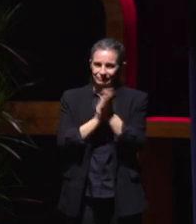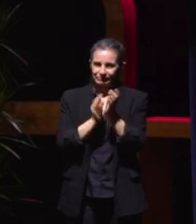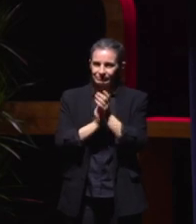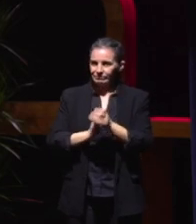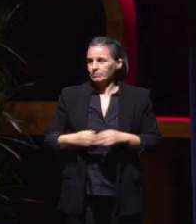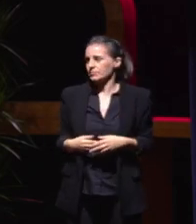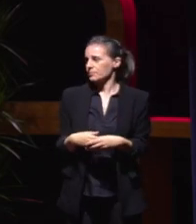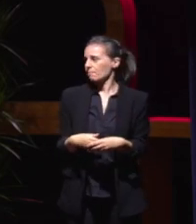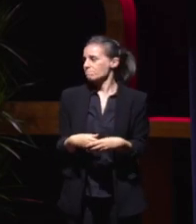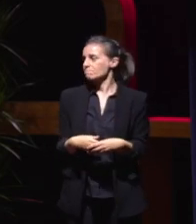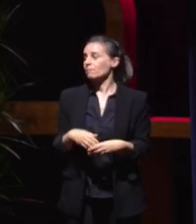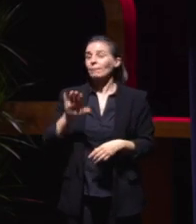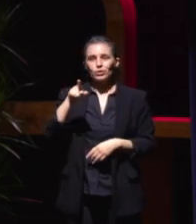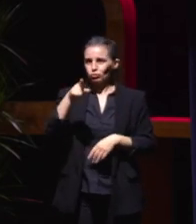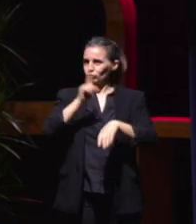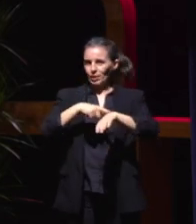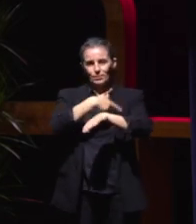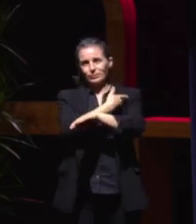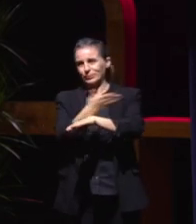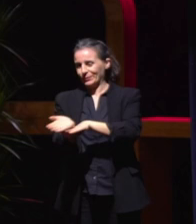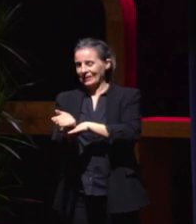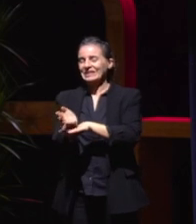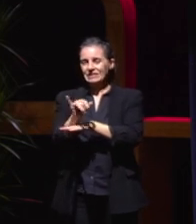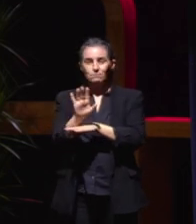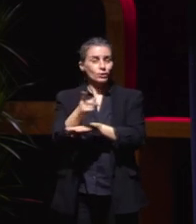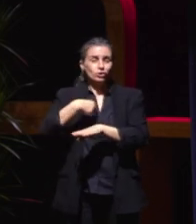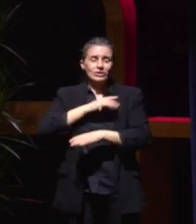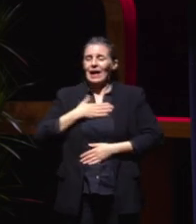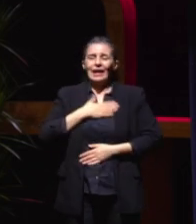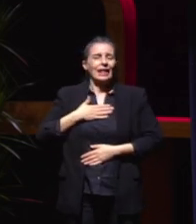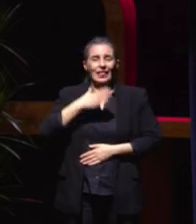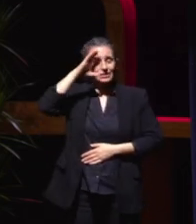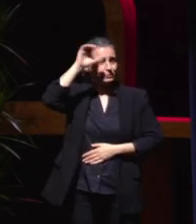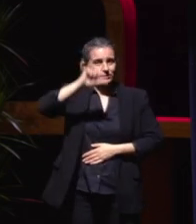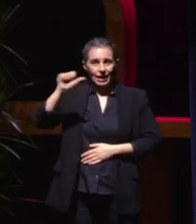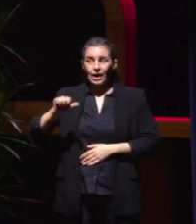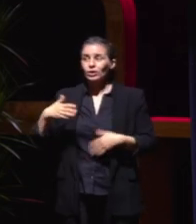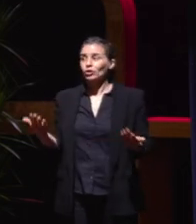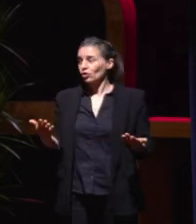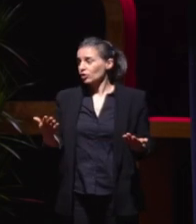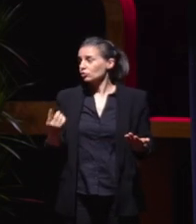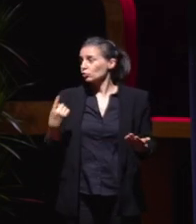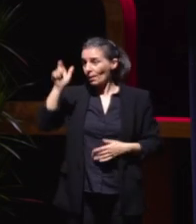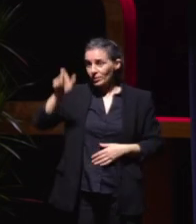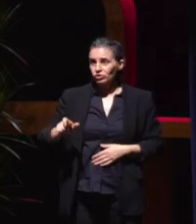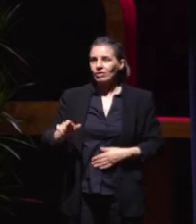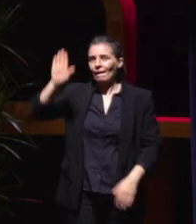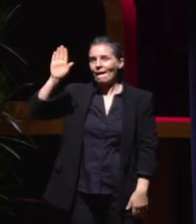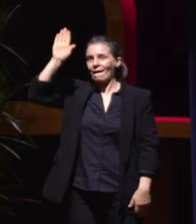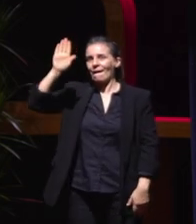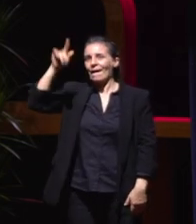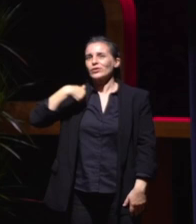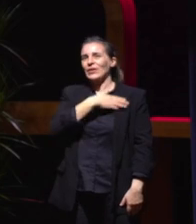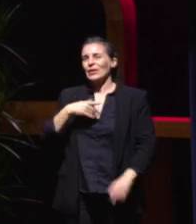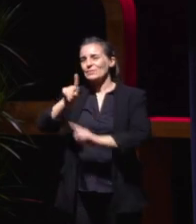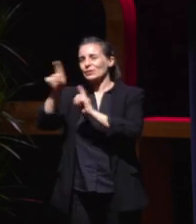efectivamente has consumido todo tu tiempo pero estábamos encantadísimos escuchándote Así que como hay una persona que lleva todo el tiempo pidiéndome una pregunta vamos